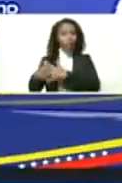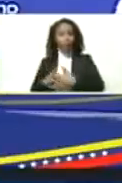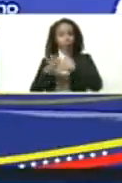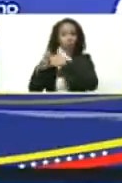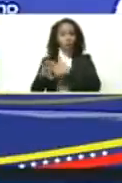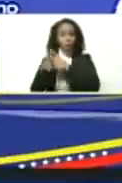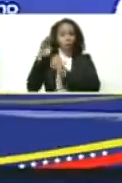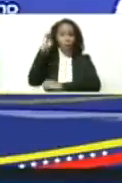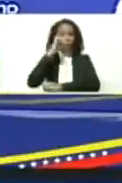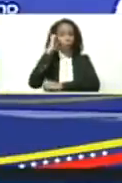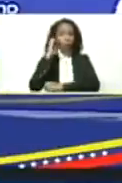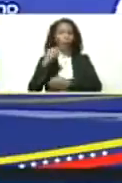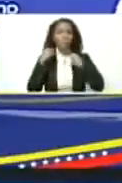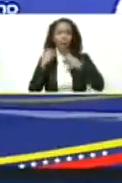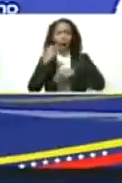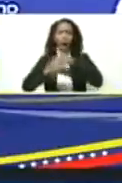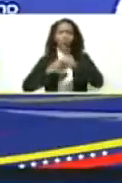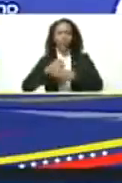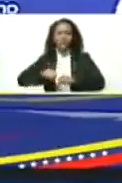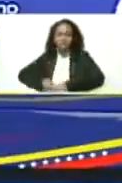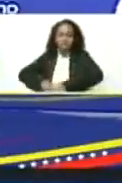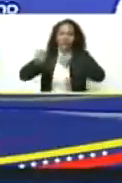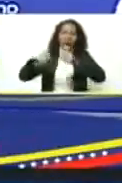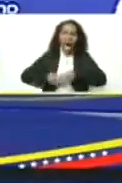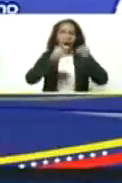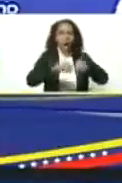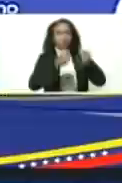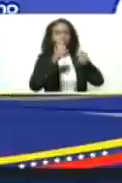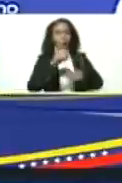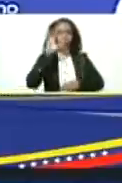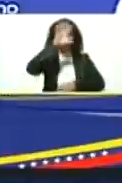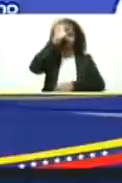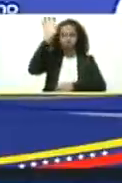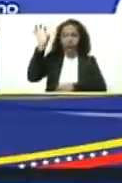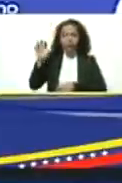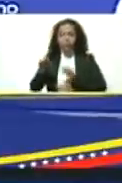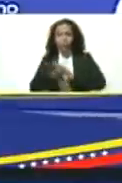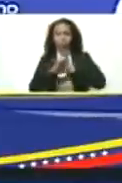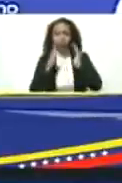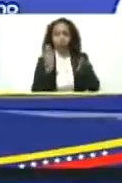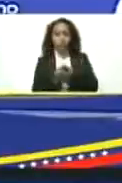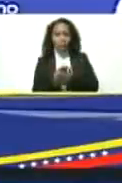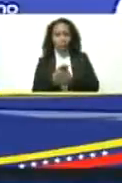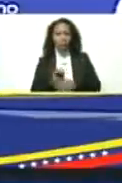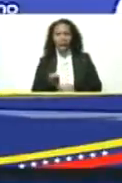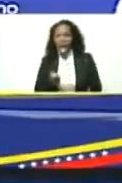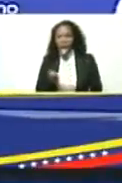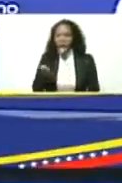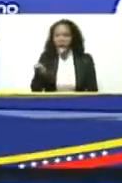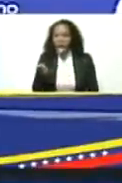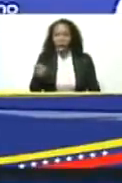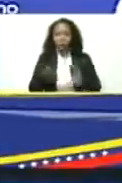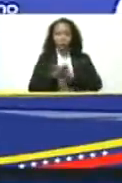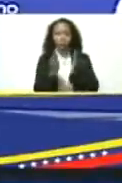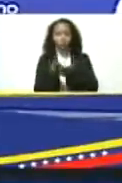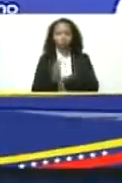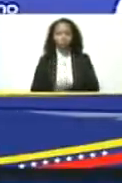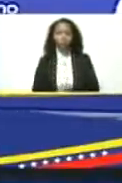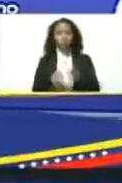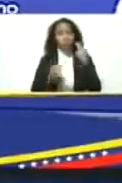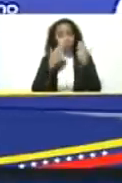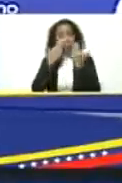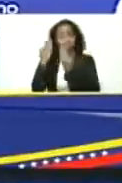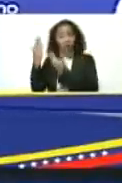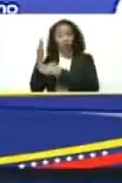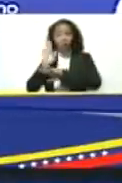y Europa para hacerle daño a los países del mundo, para chantajear al mundo. Miren lo que están